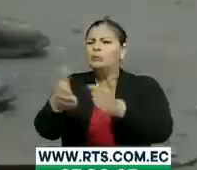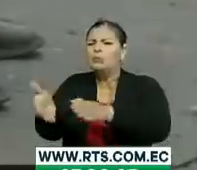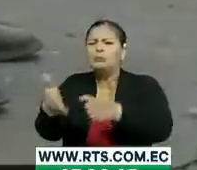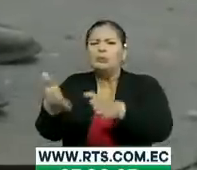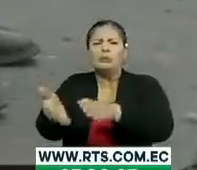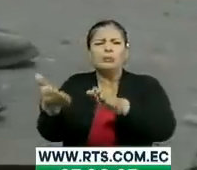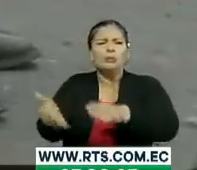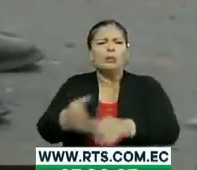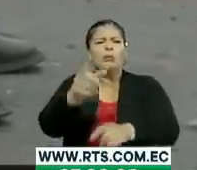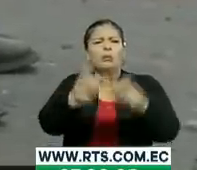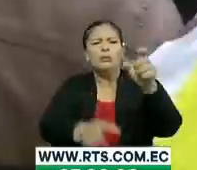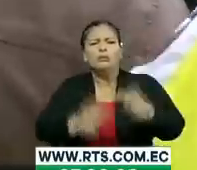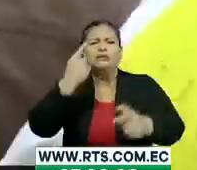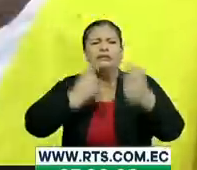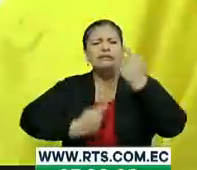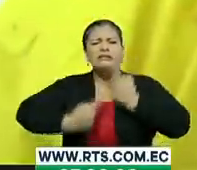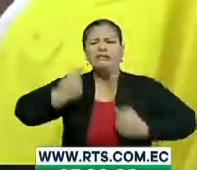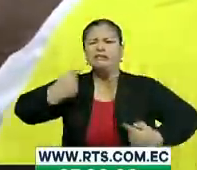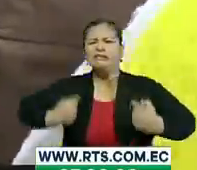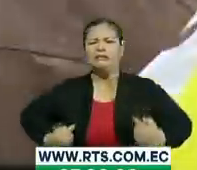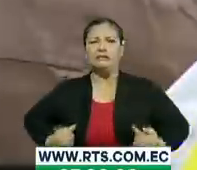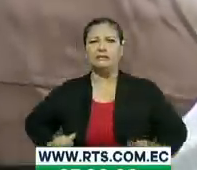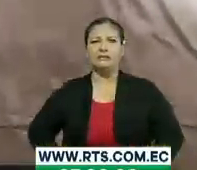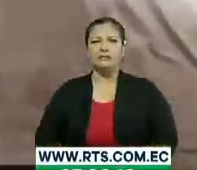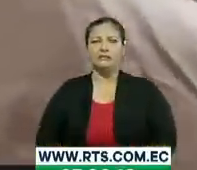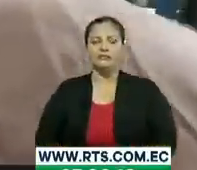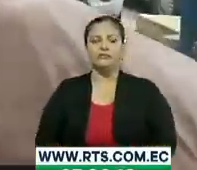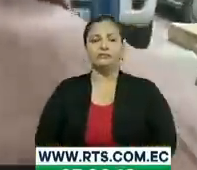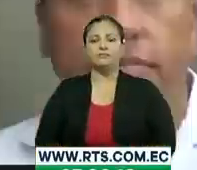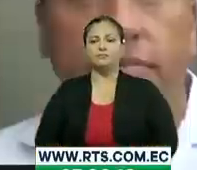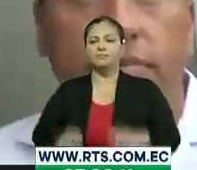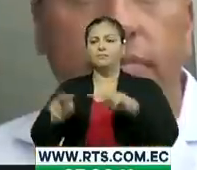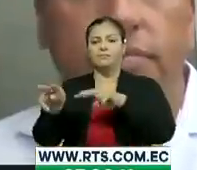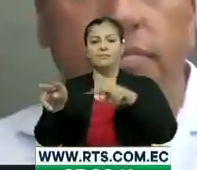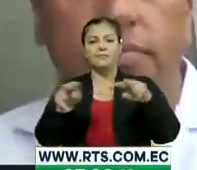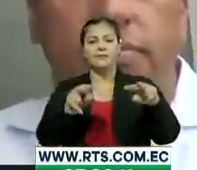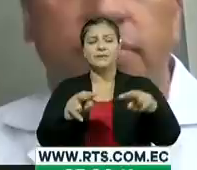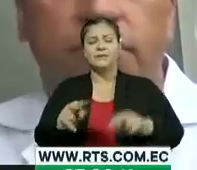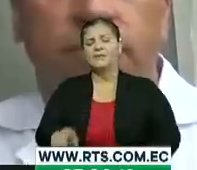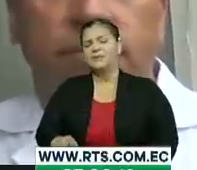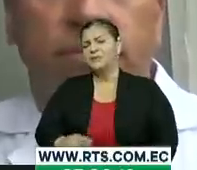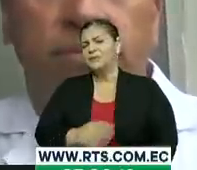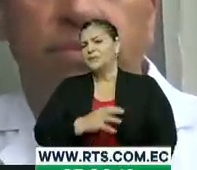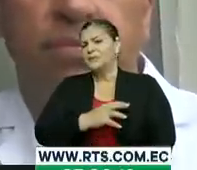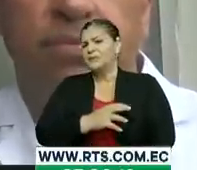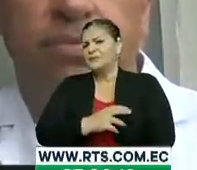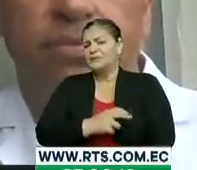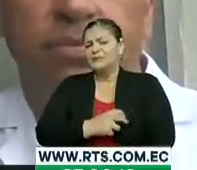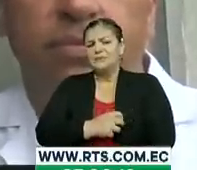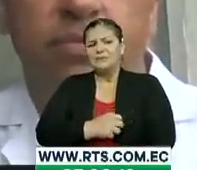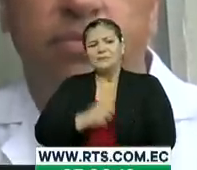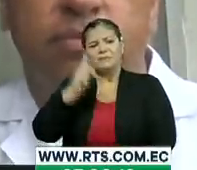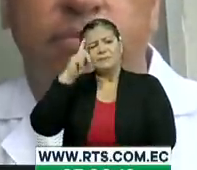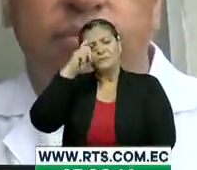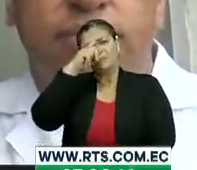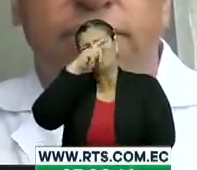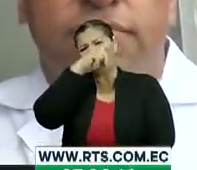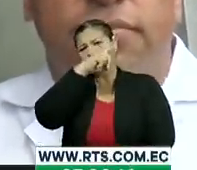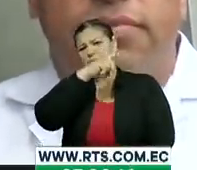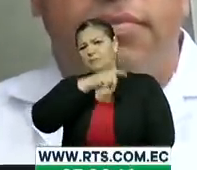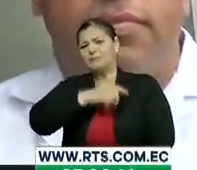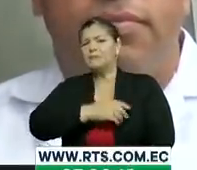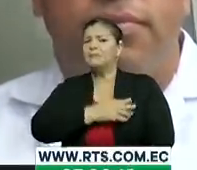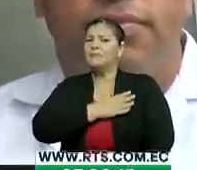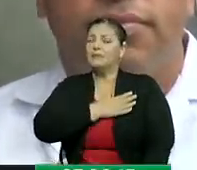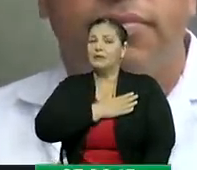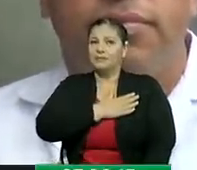kilómetro 56 de la vía Cuenca-Molleturo. Es un momento duro y difícil que estamos viviendo, así que es lamentable